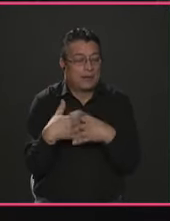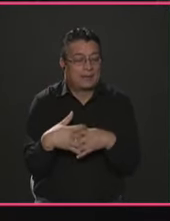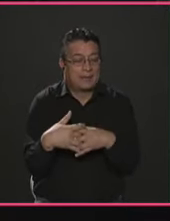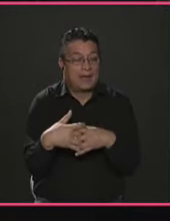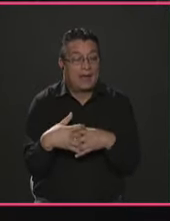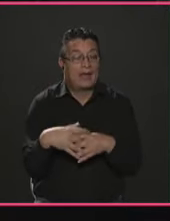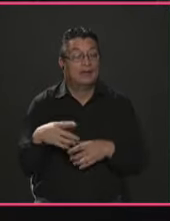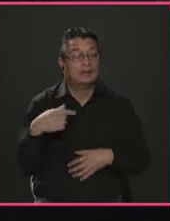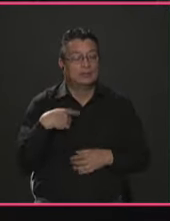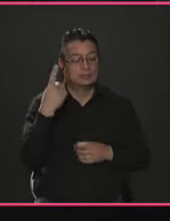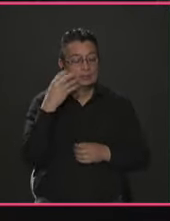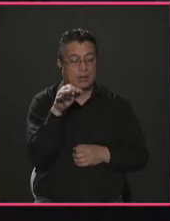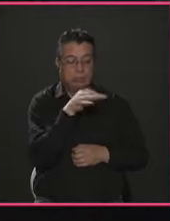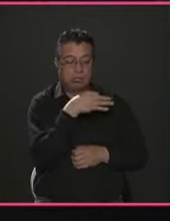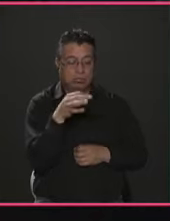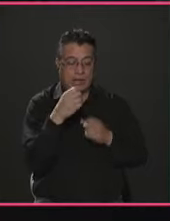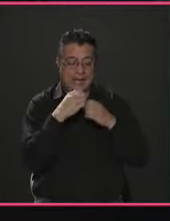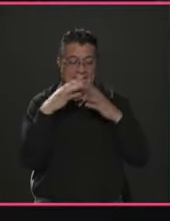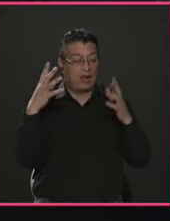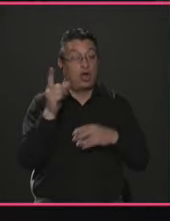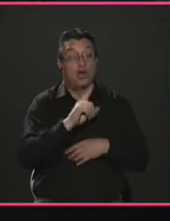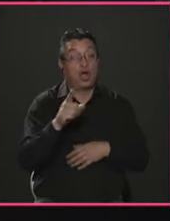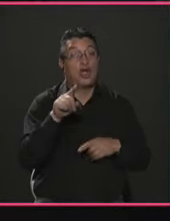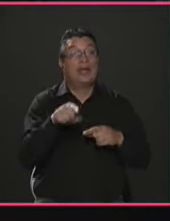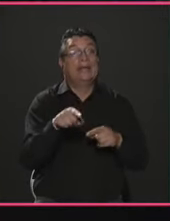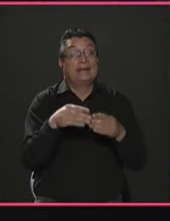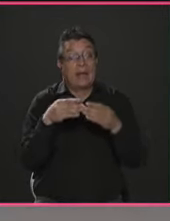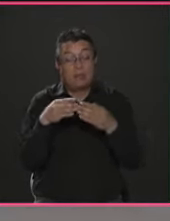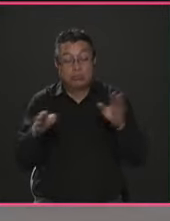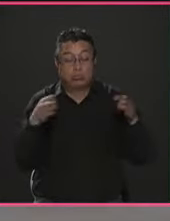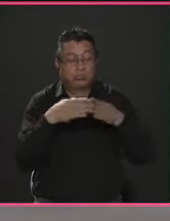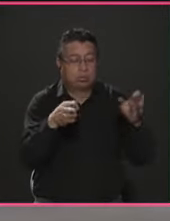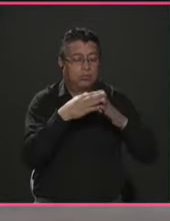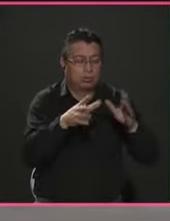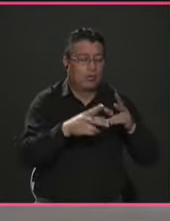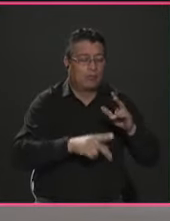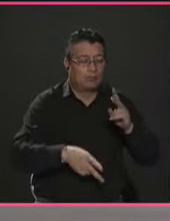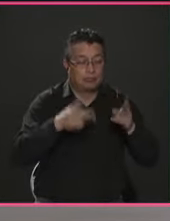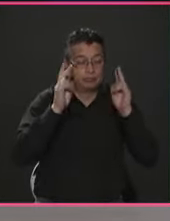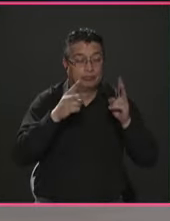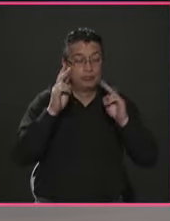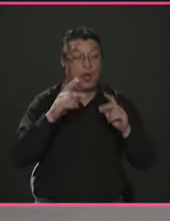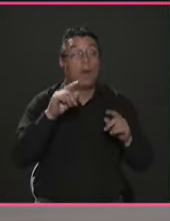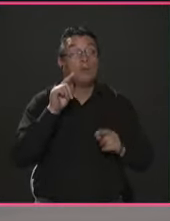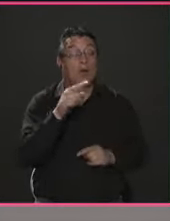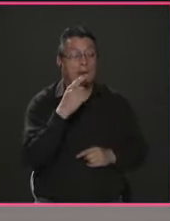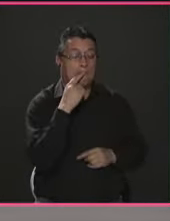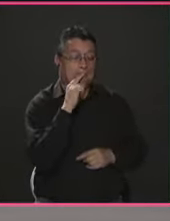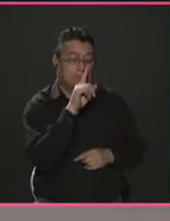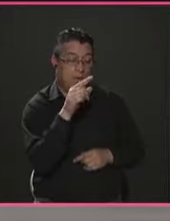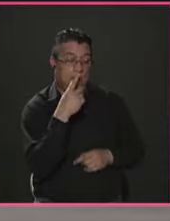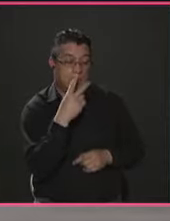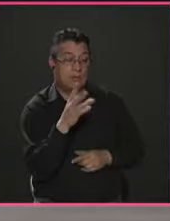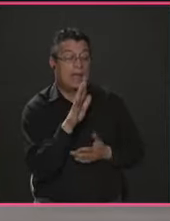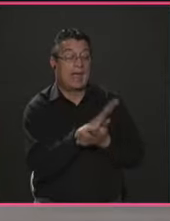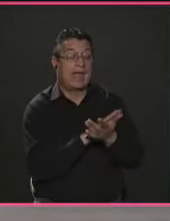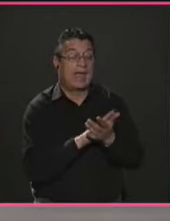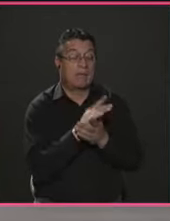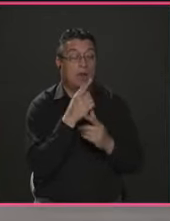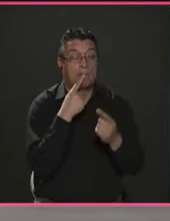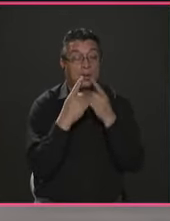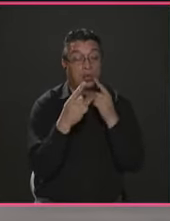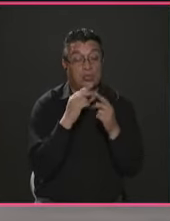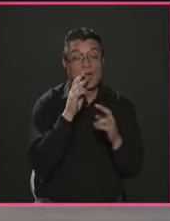no las voy a definir y eso me abre un montón montón de posibilidades porque yo le podría decir mira maquinita te voy a pasar ejemplo de pregunta y